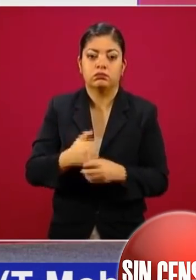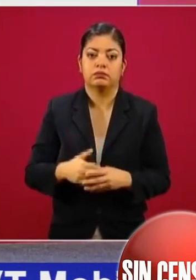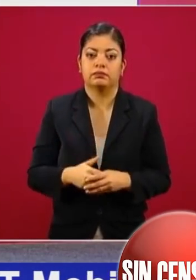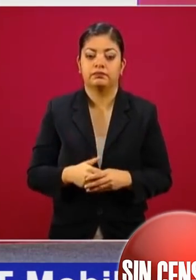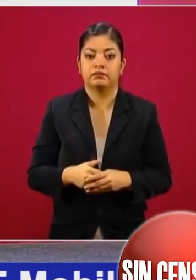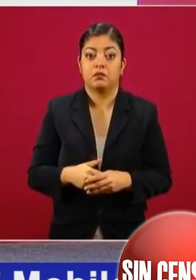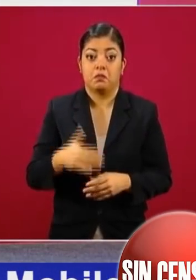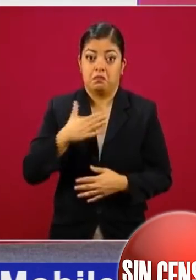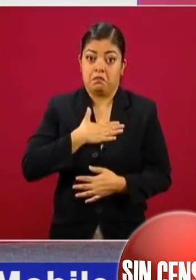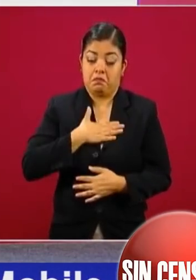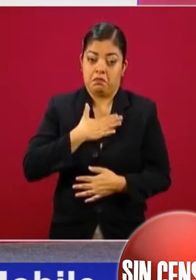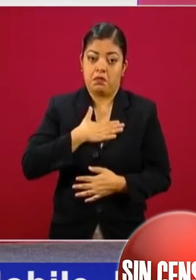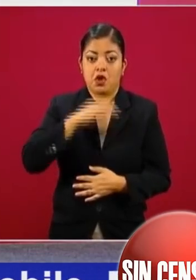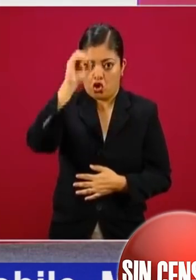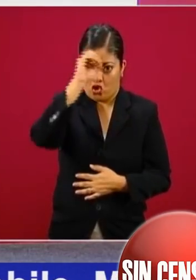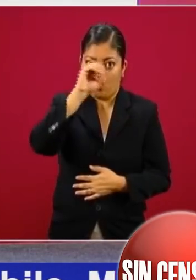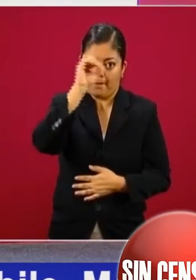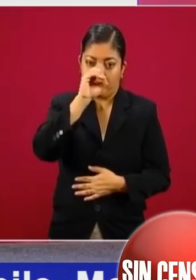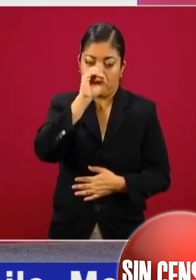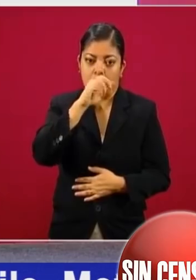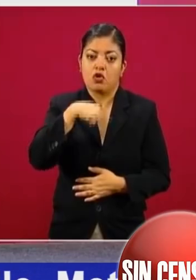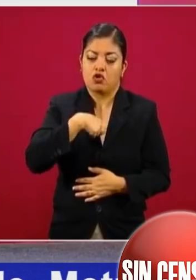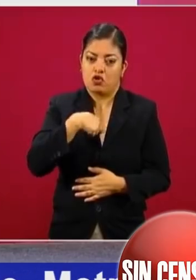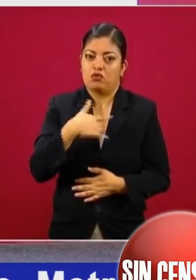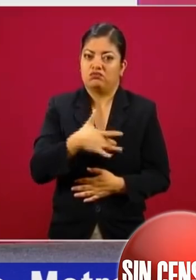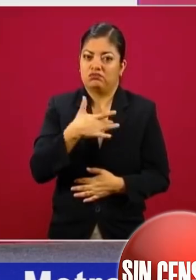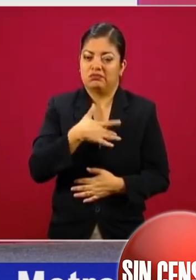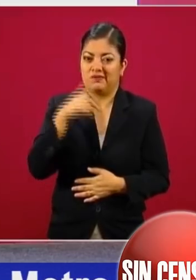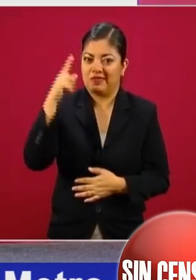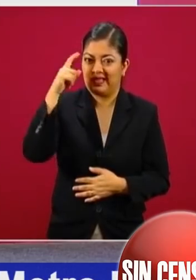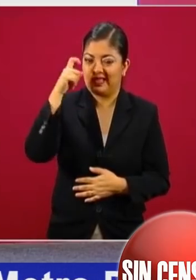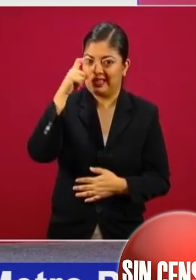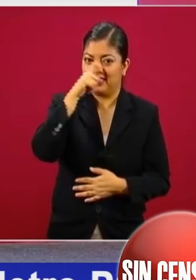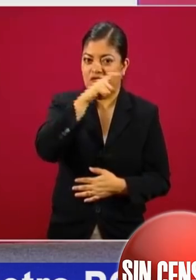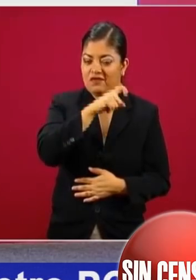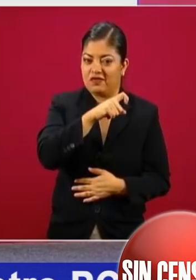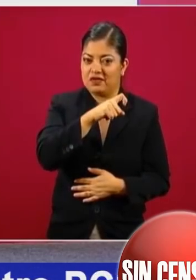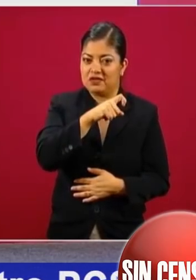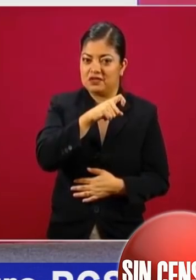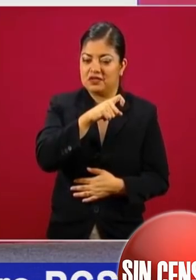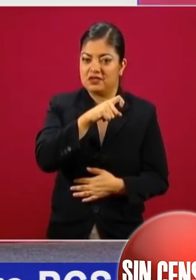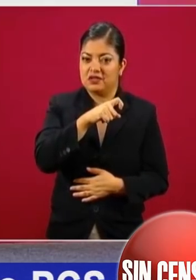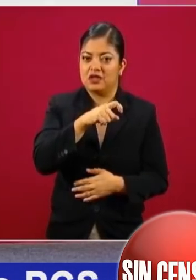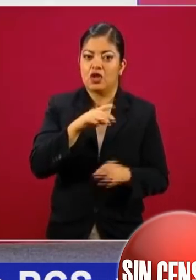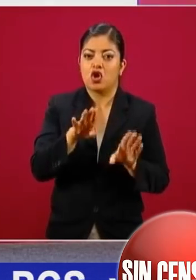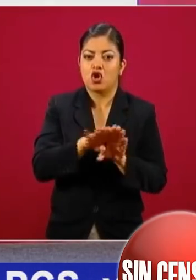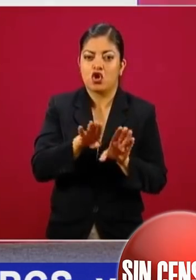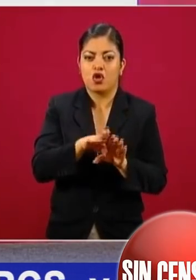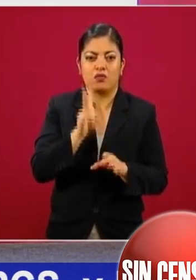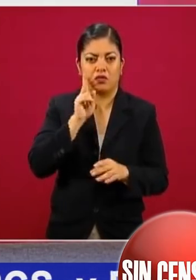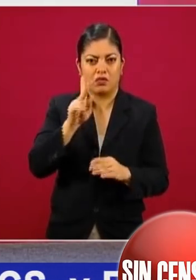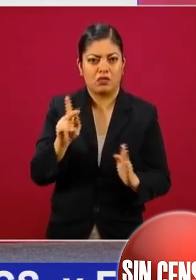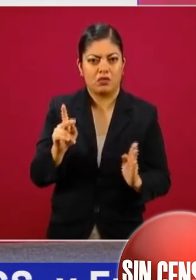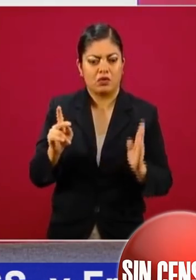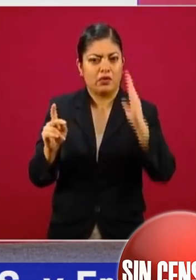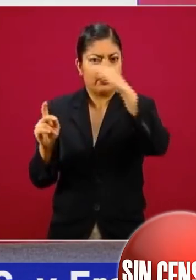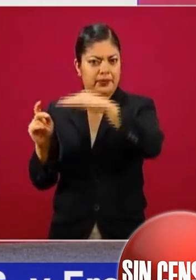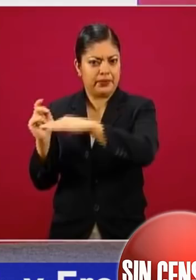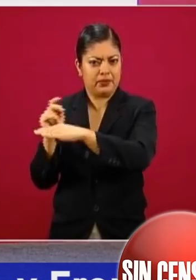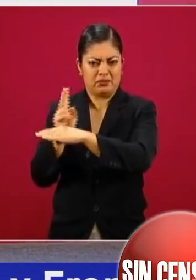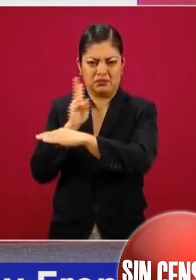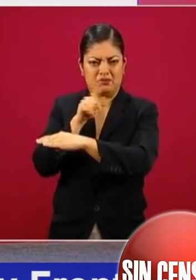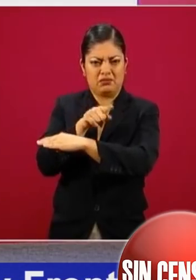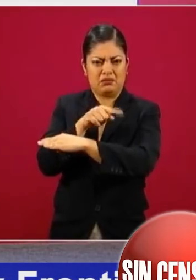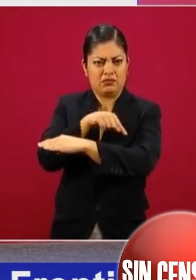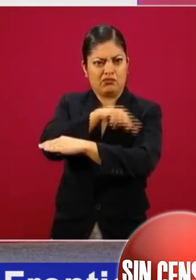Desde mi punto de vista es un poco difícil no darse cuenta de que esta curva es más plana que